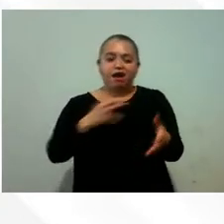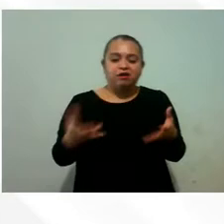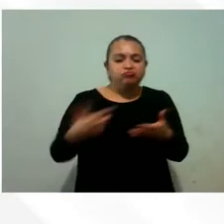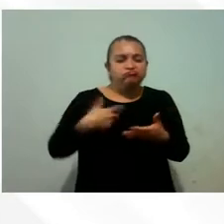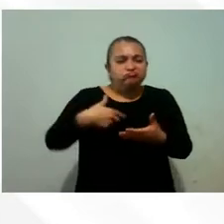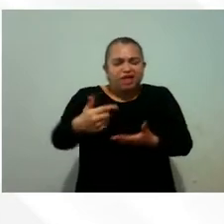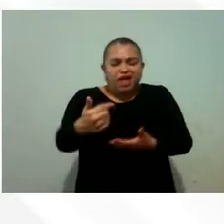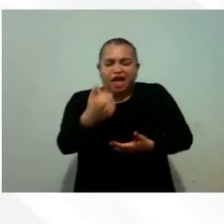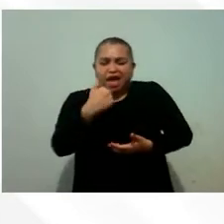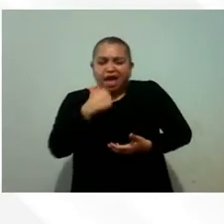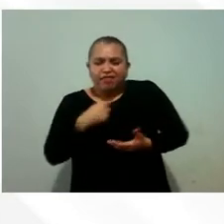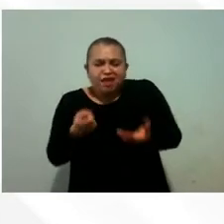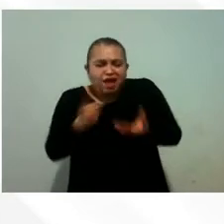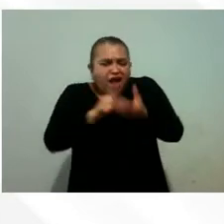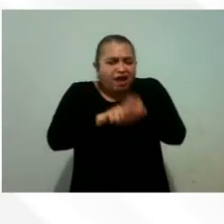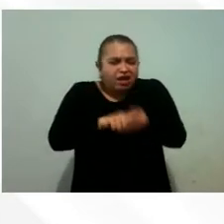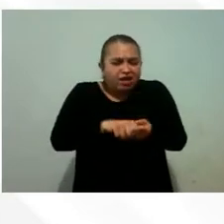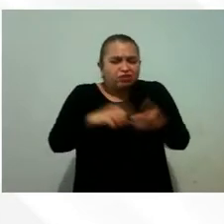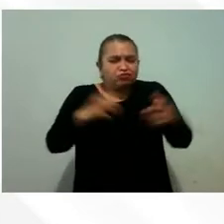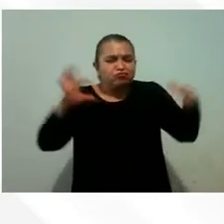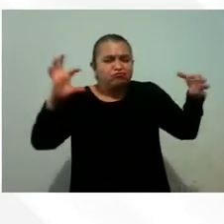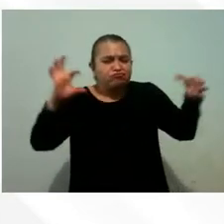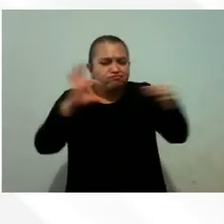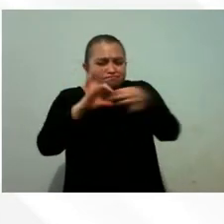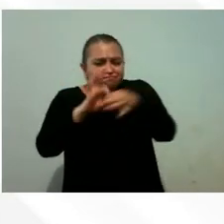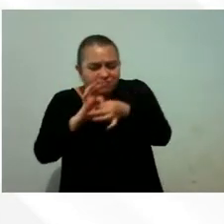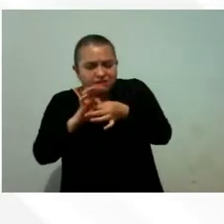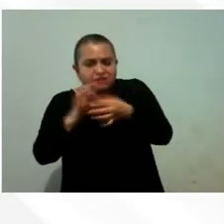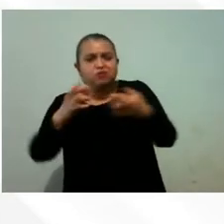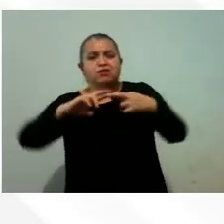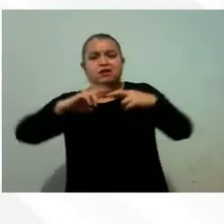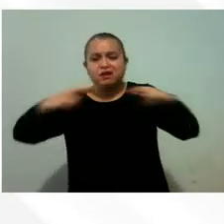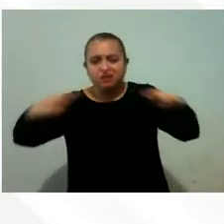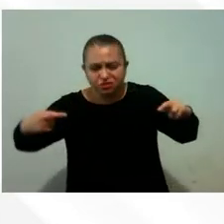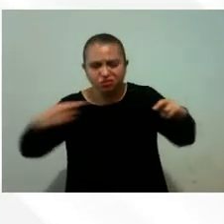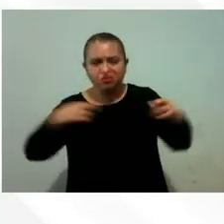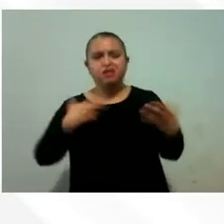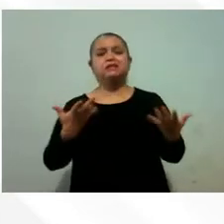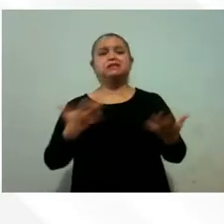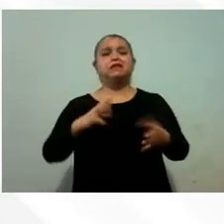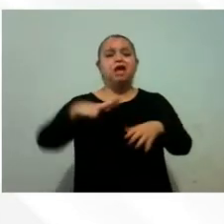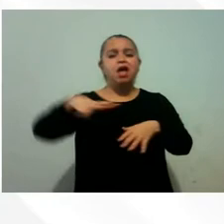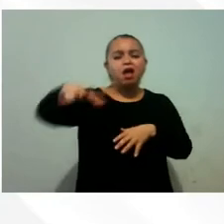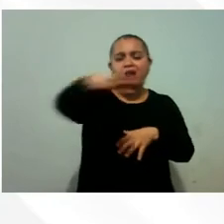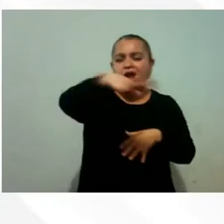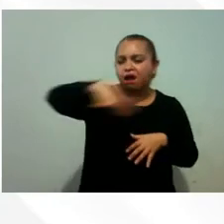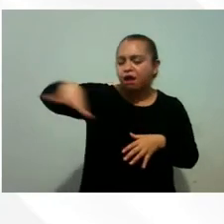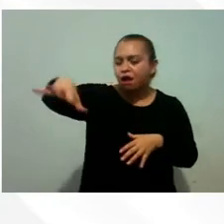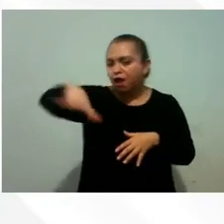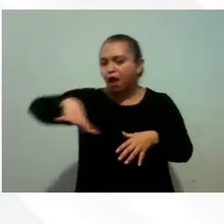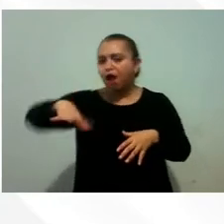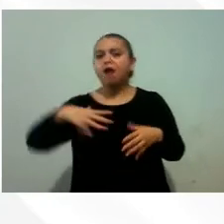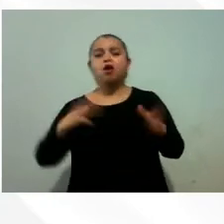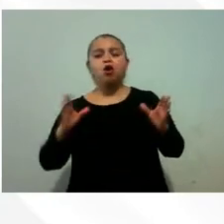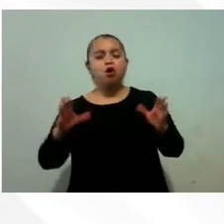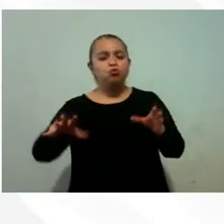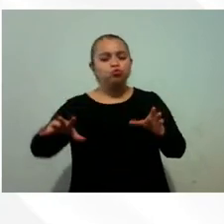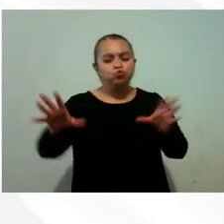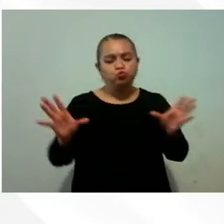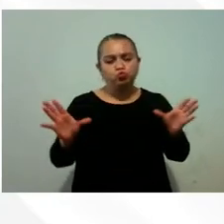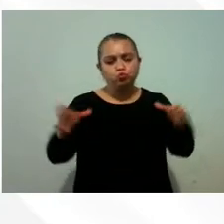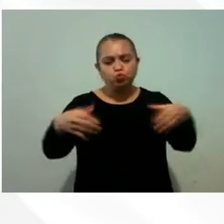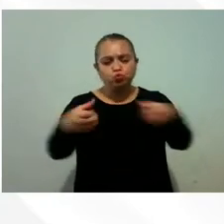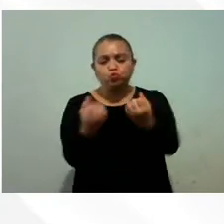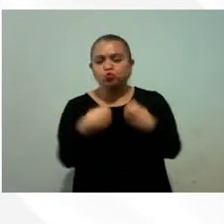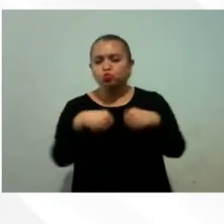crear estos vínculos, como crear este clima emocional, este ambiente social cordial,